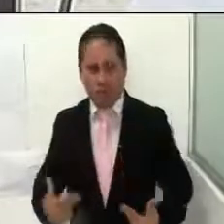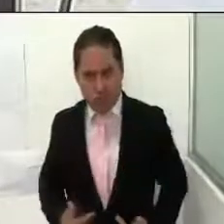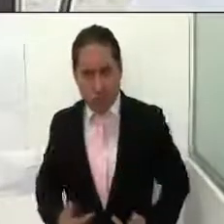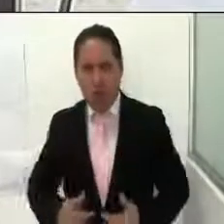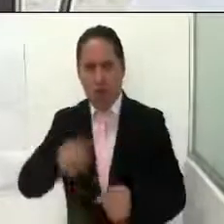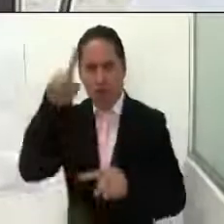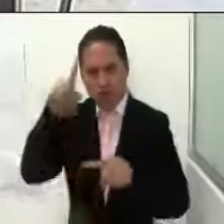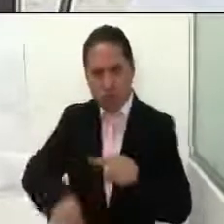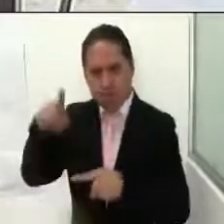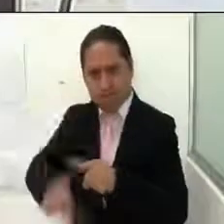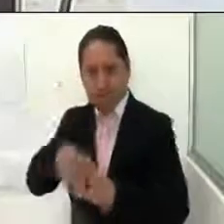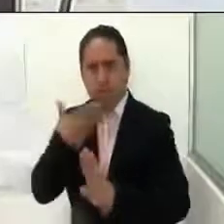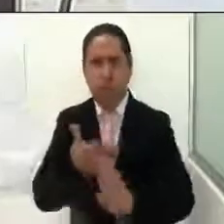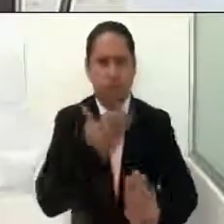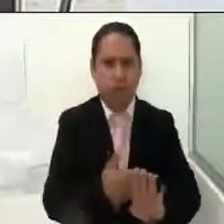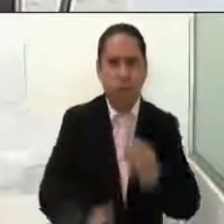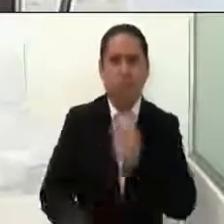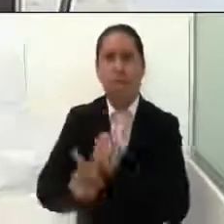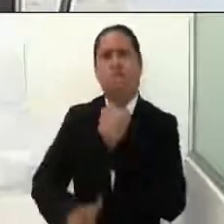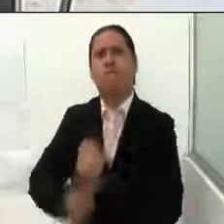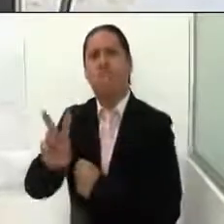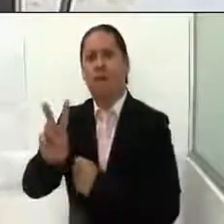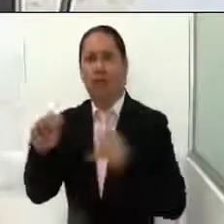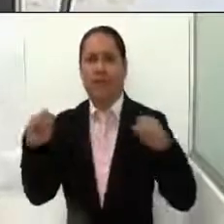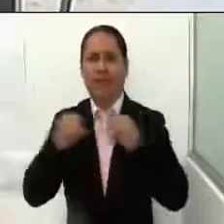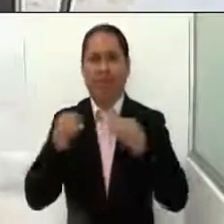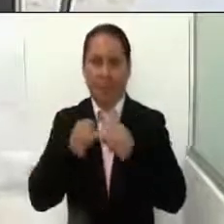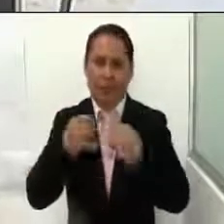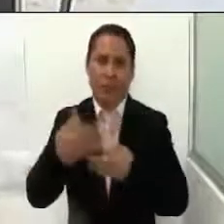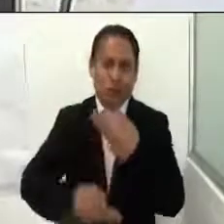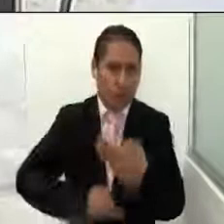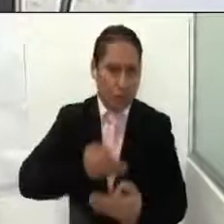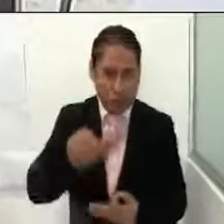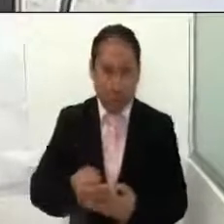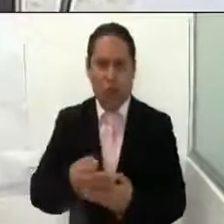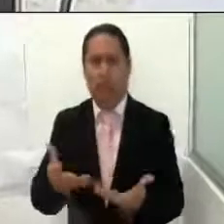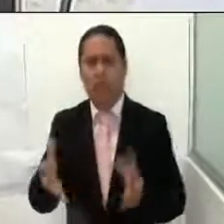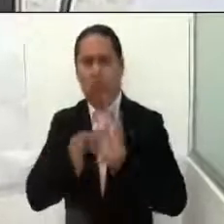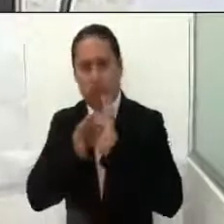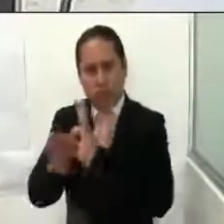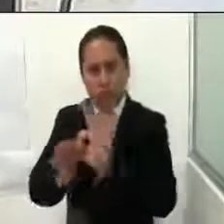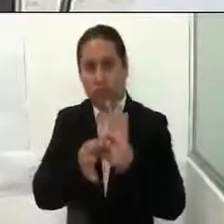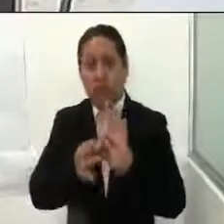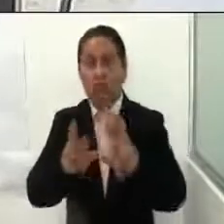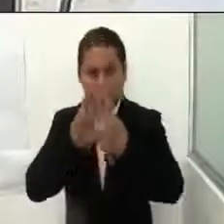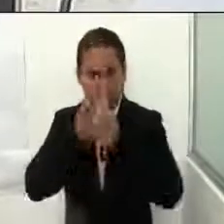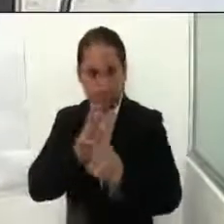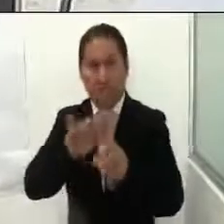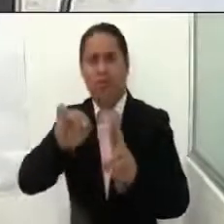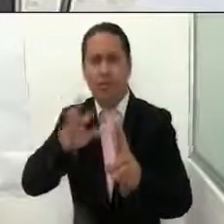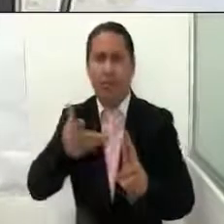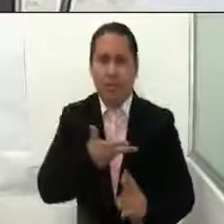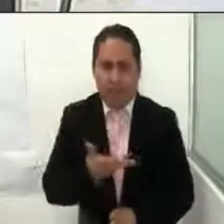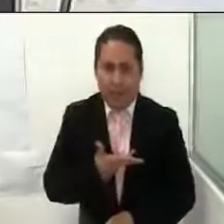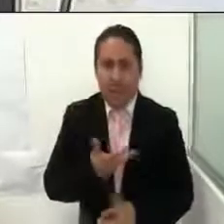violencia en las acciones institucionales sin embargo es de reconocerse que considerando